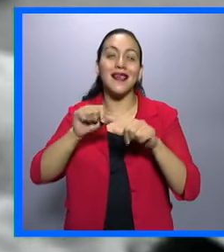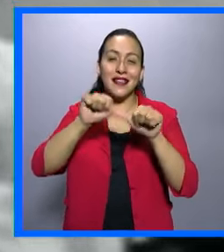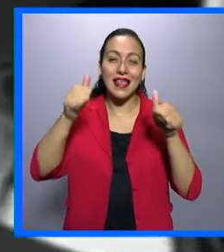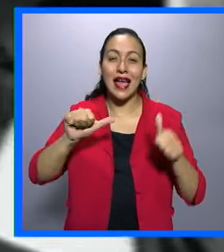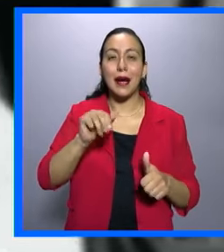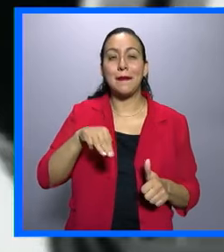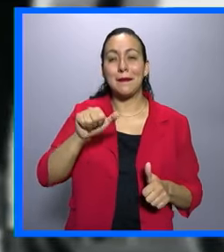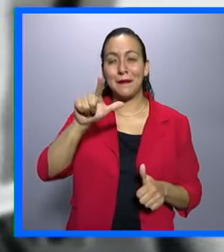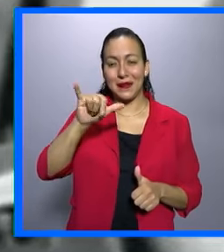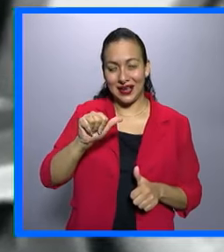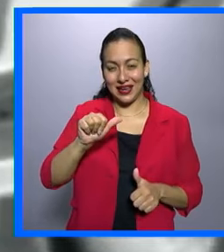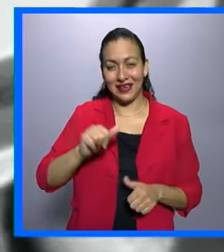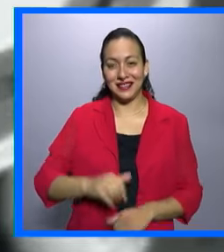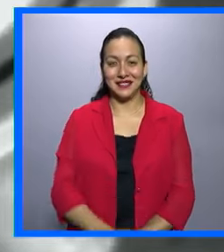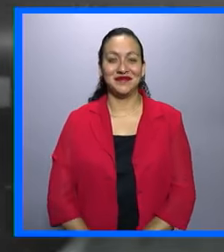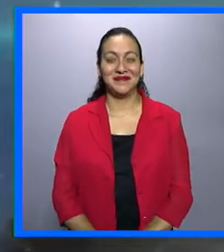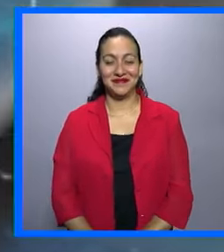Amalia Hernández.